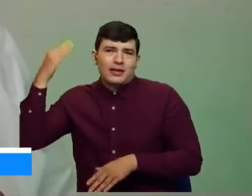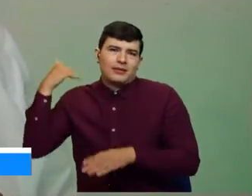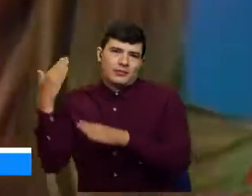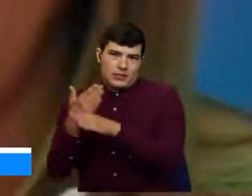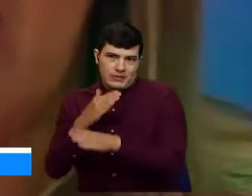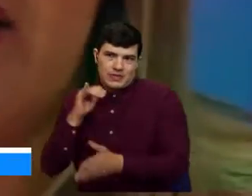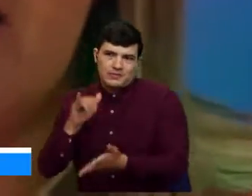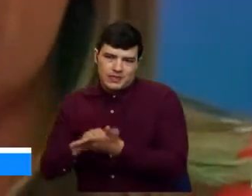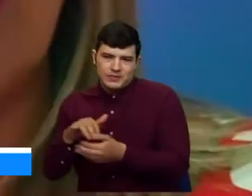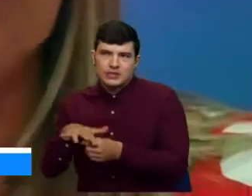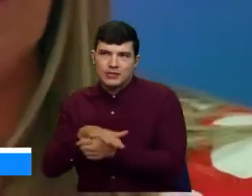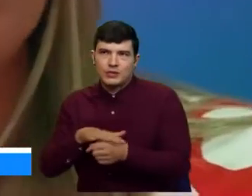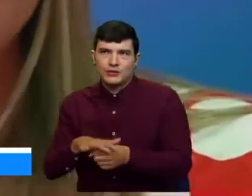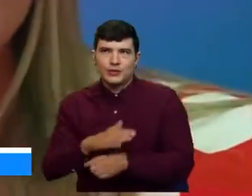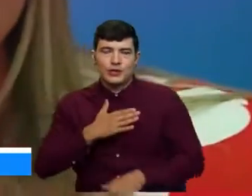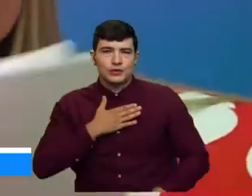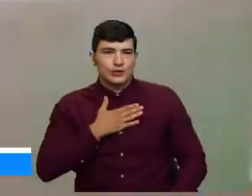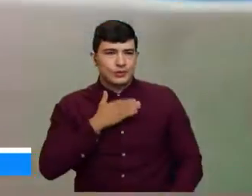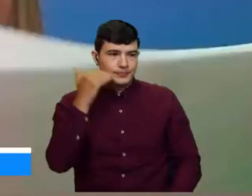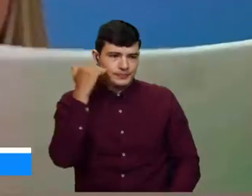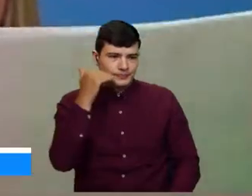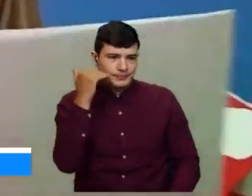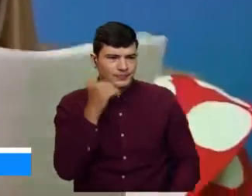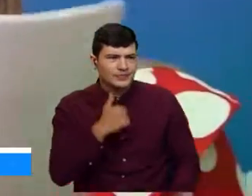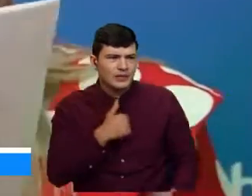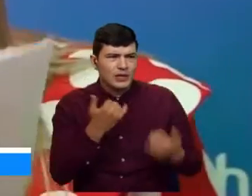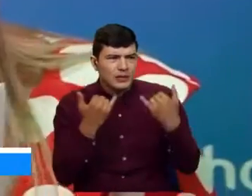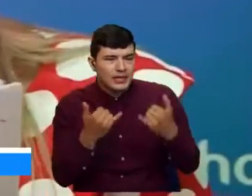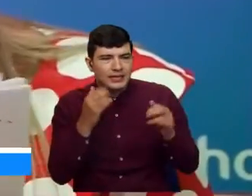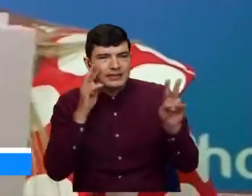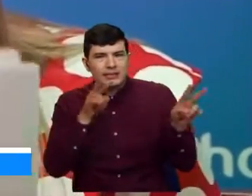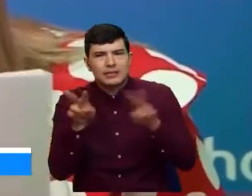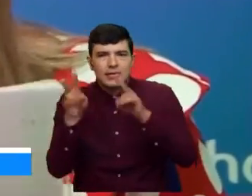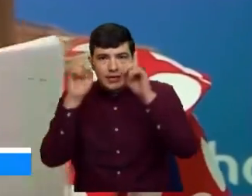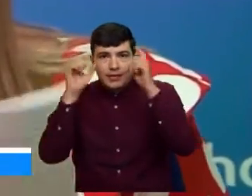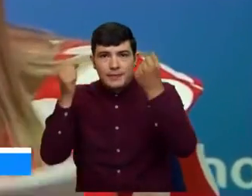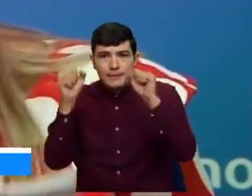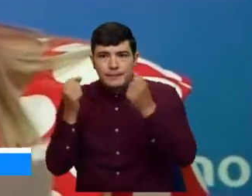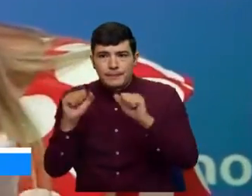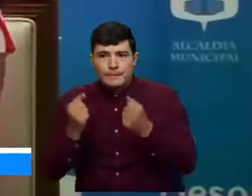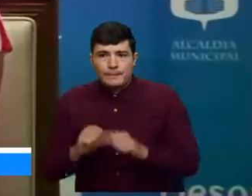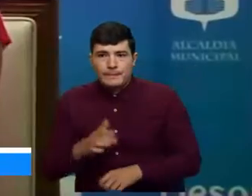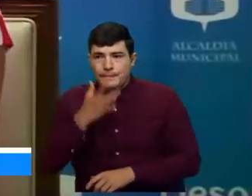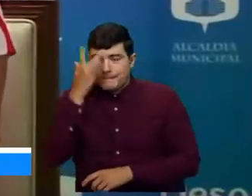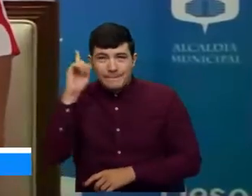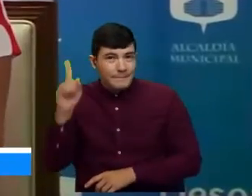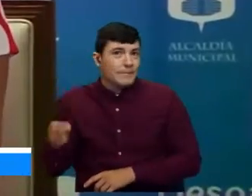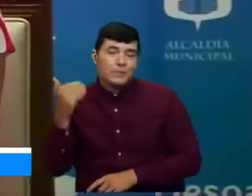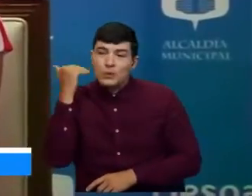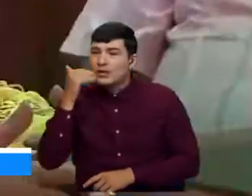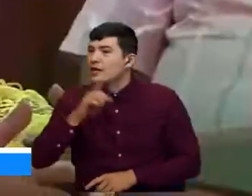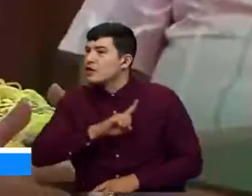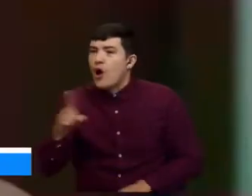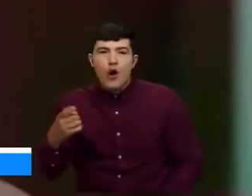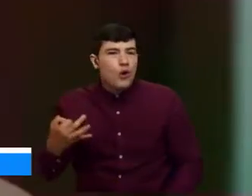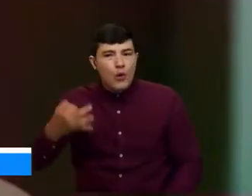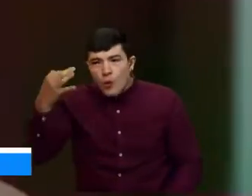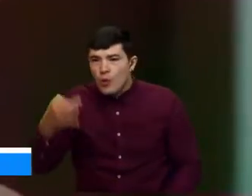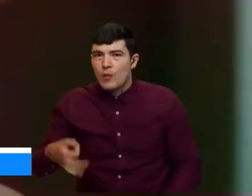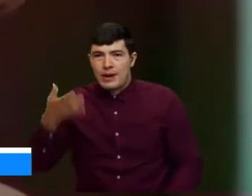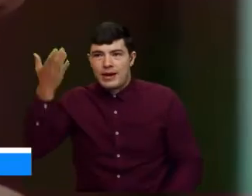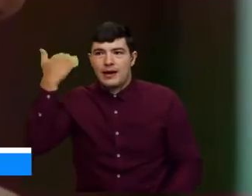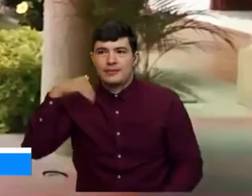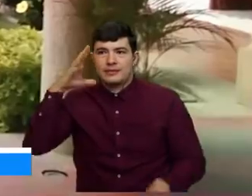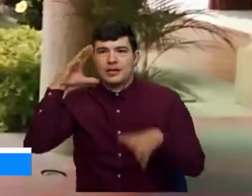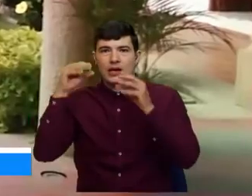antes. Como mujer, quedo muy preocupada por el tema del incumplimiento de lo que está pactado